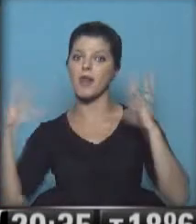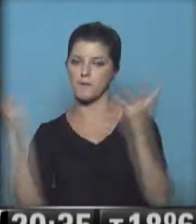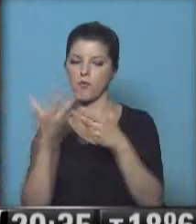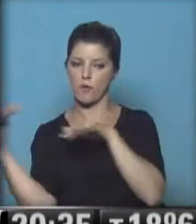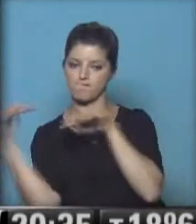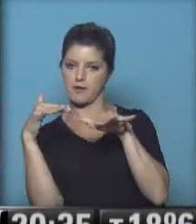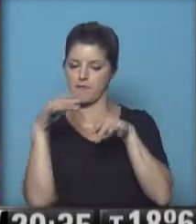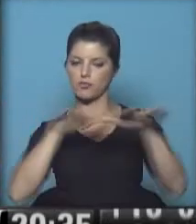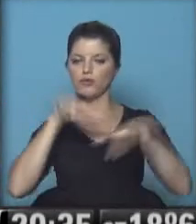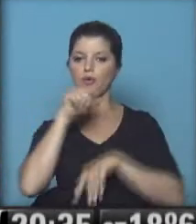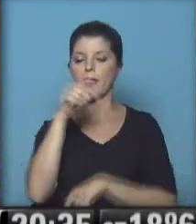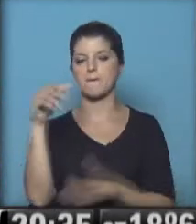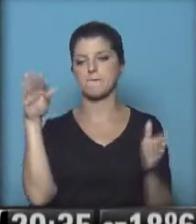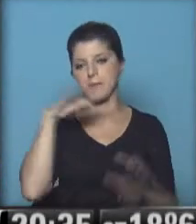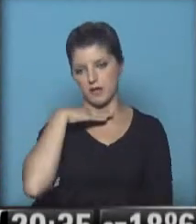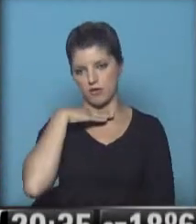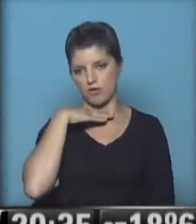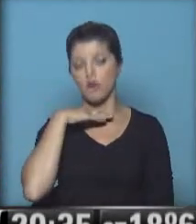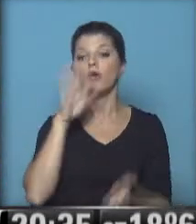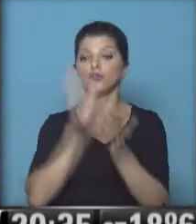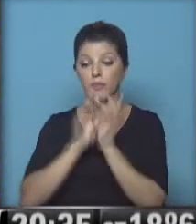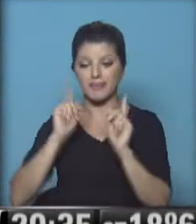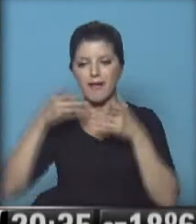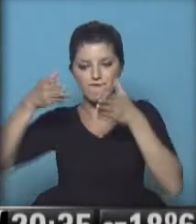allí con este tema de las fosas